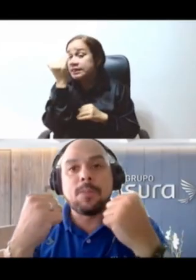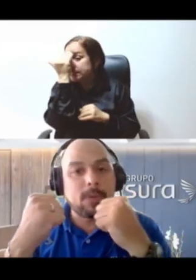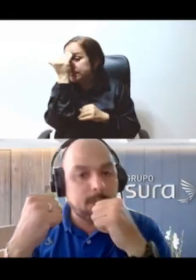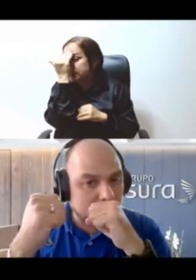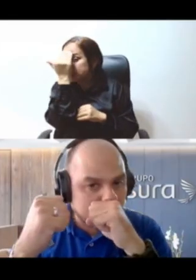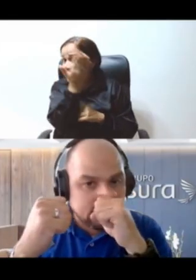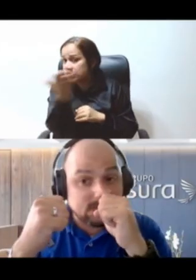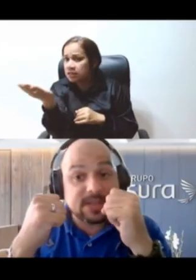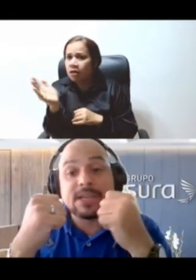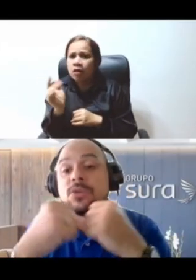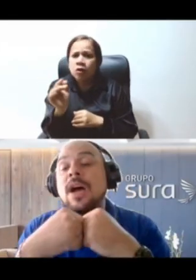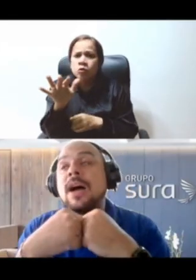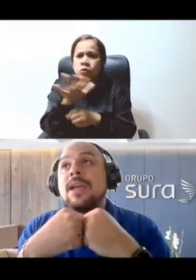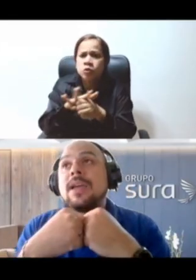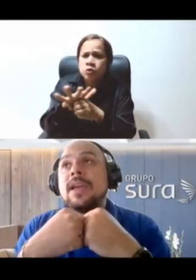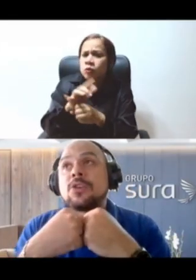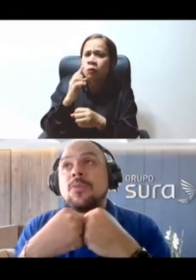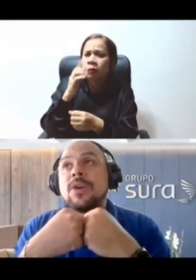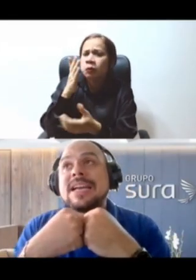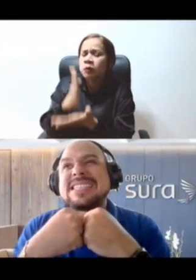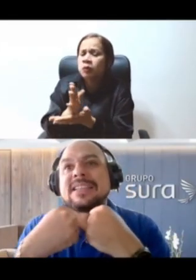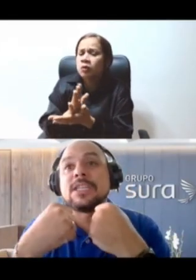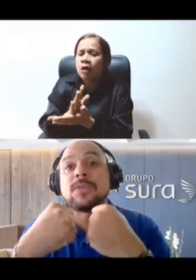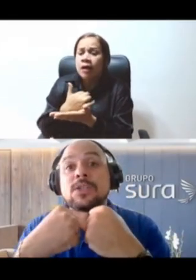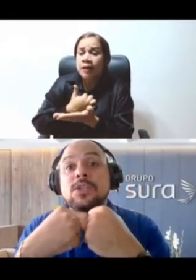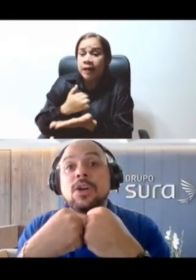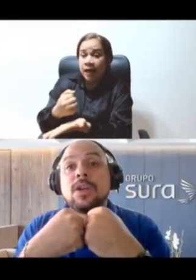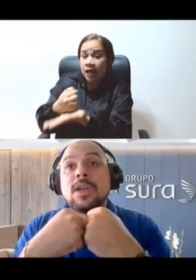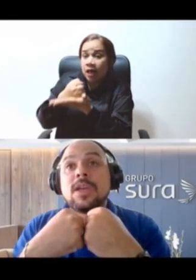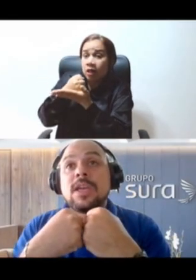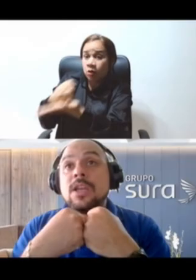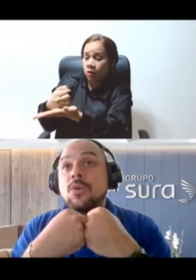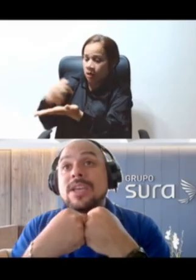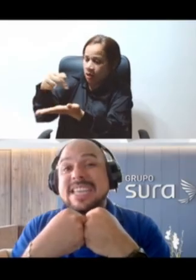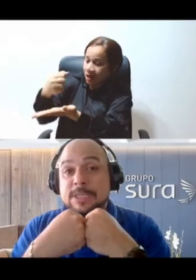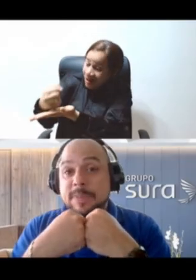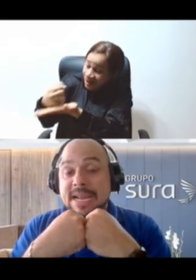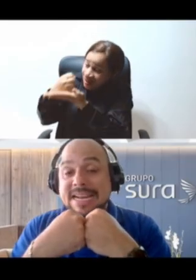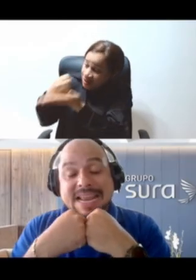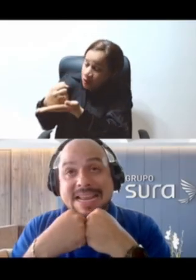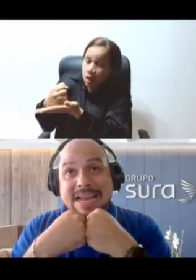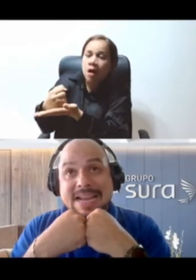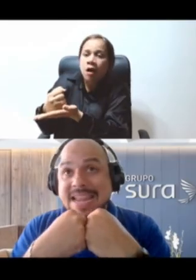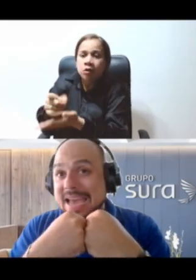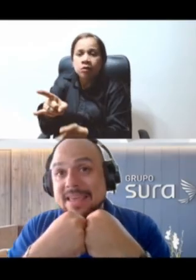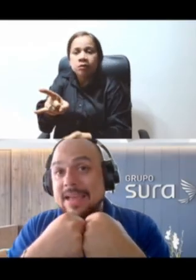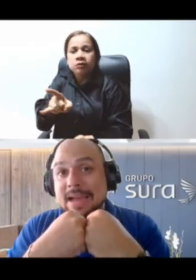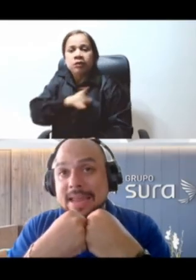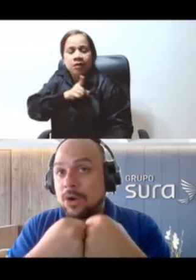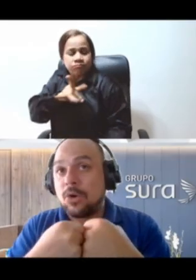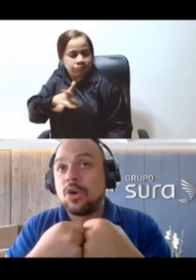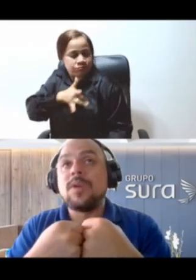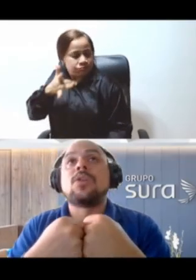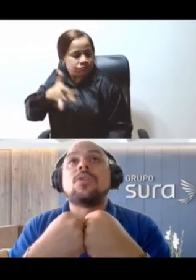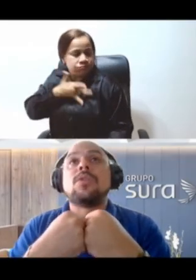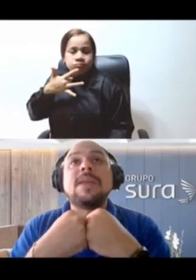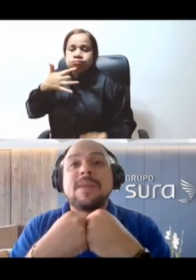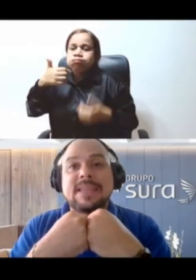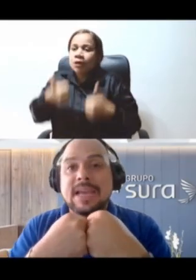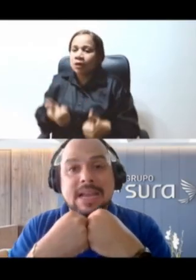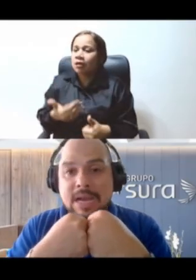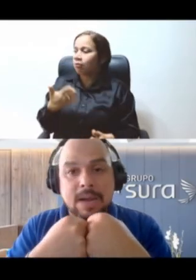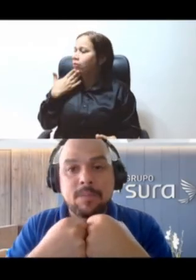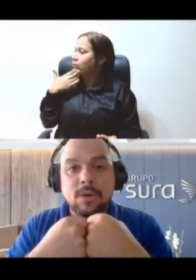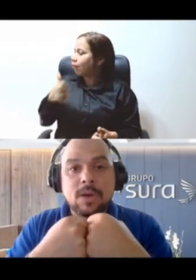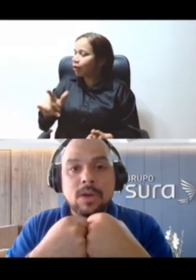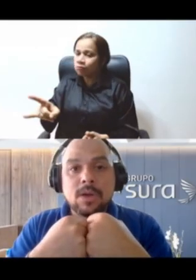que cuando proporcionamos la ayuda es como esa satisfacción y no es esperar nada económico